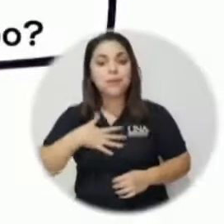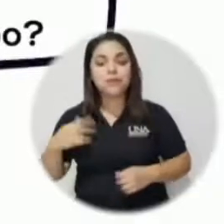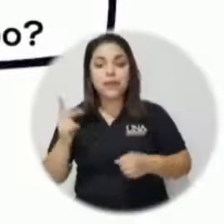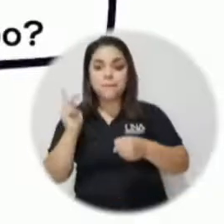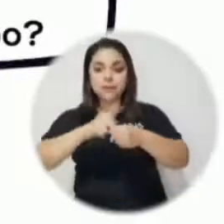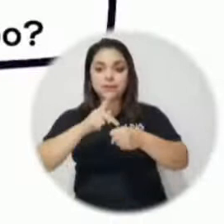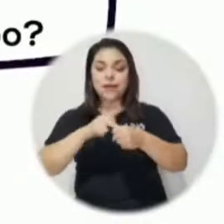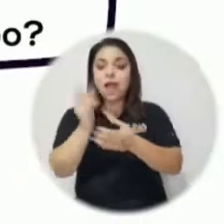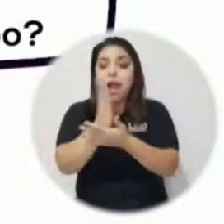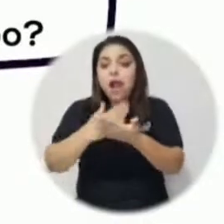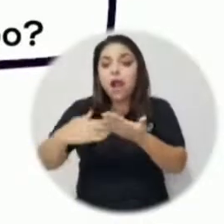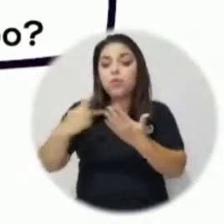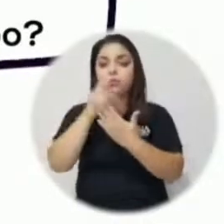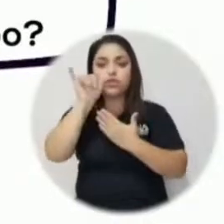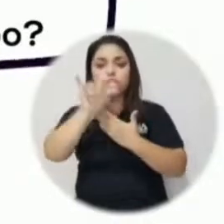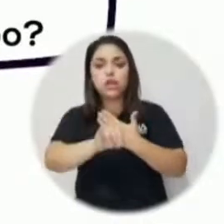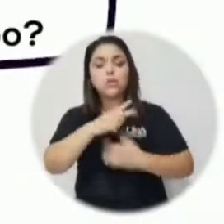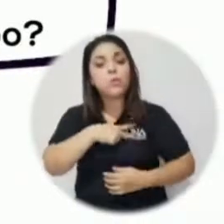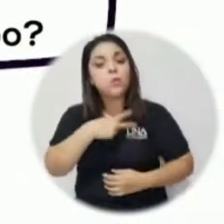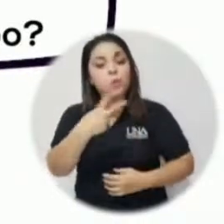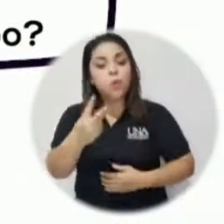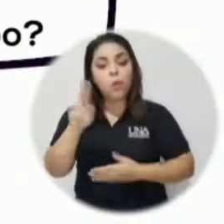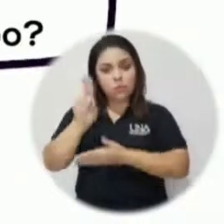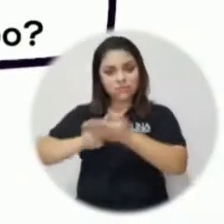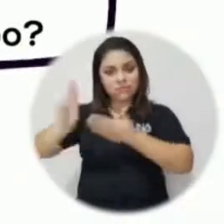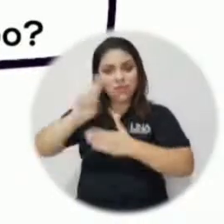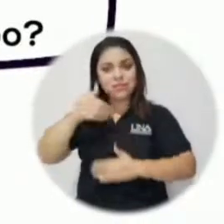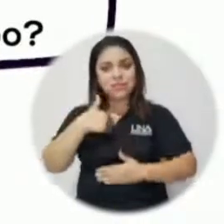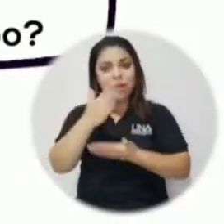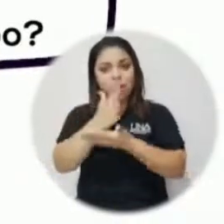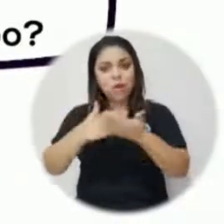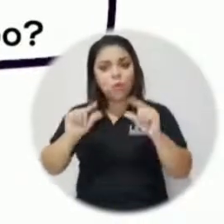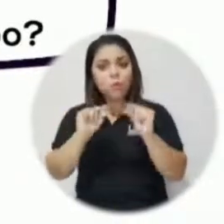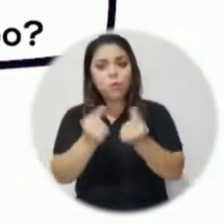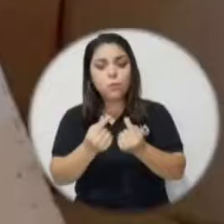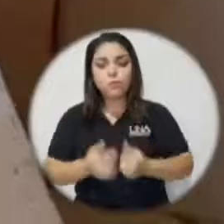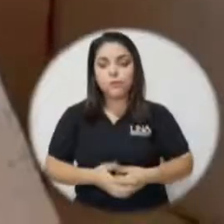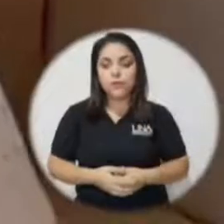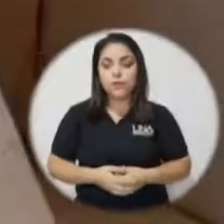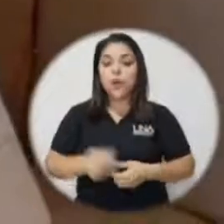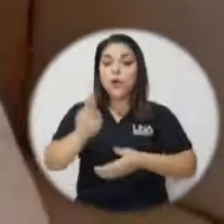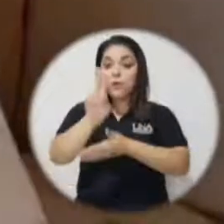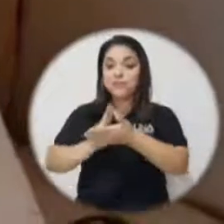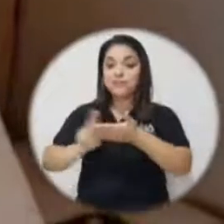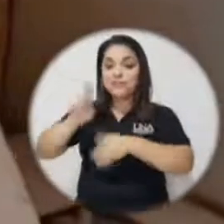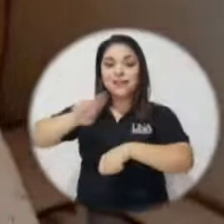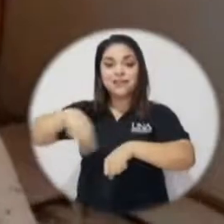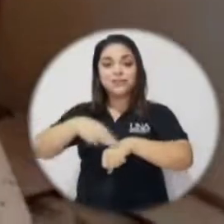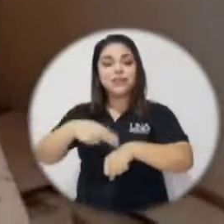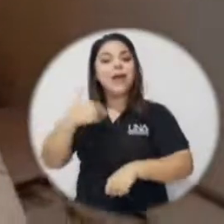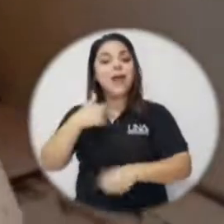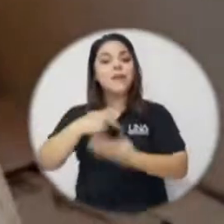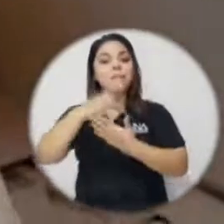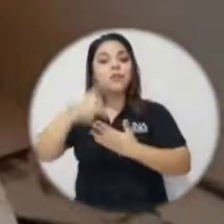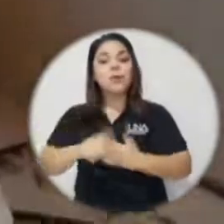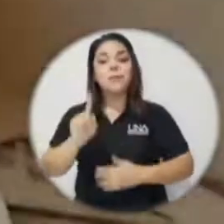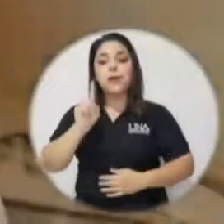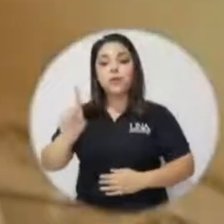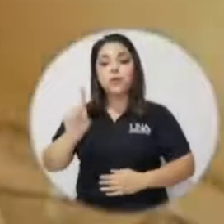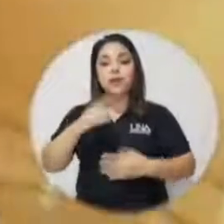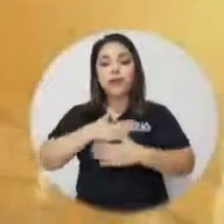Me gustaría participar en algún proyecto de voluntariado. ¿La U tiene algún grupo? En la UNA tenemos el programa Una